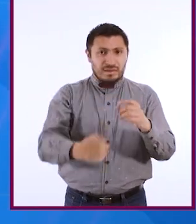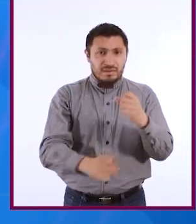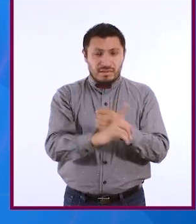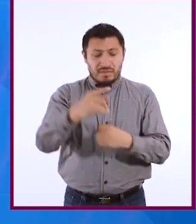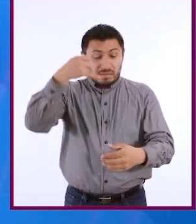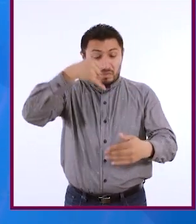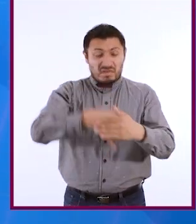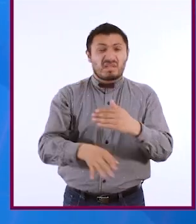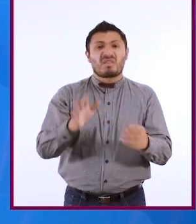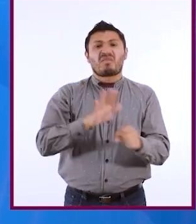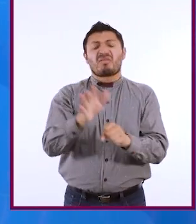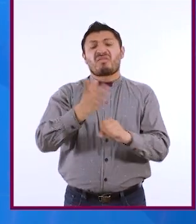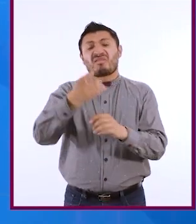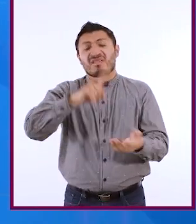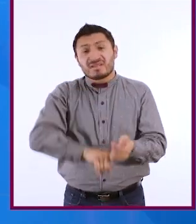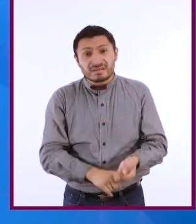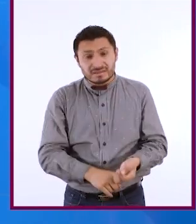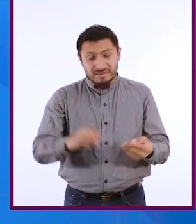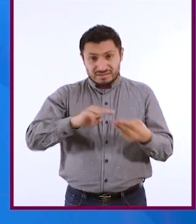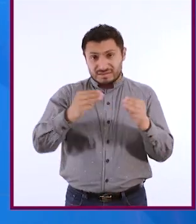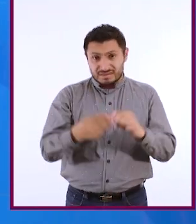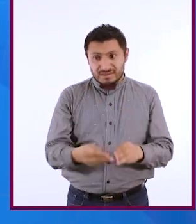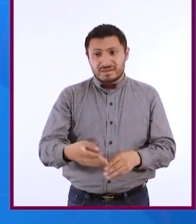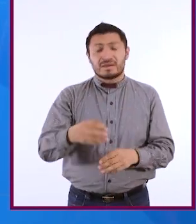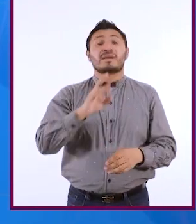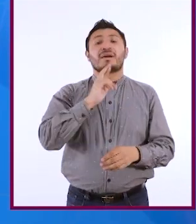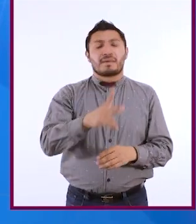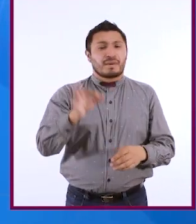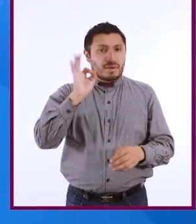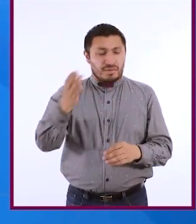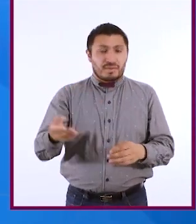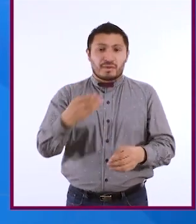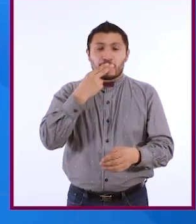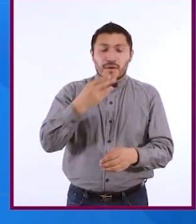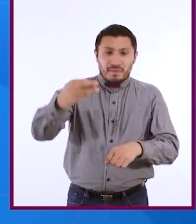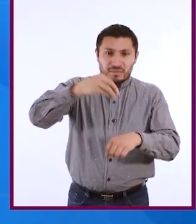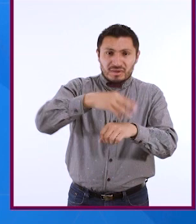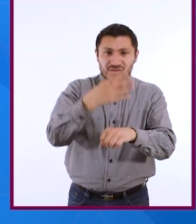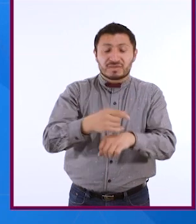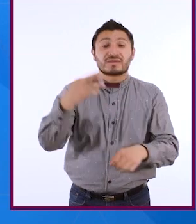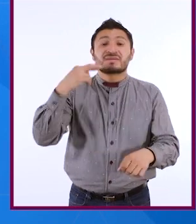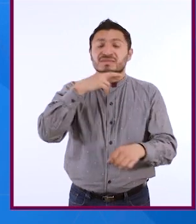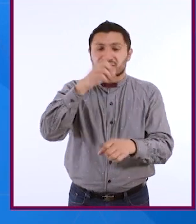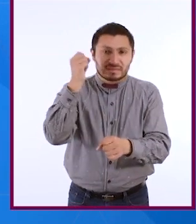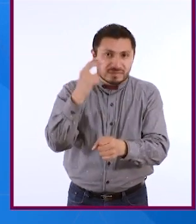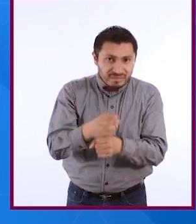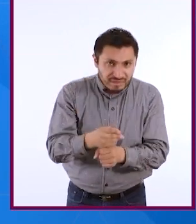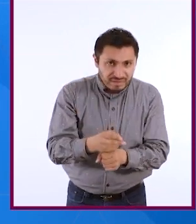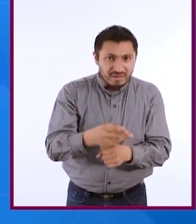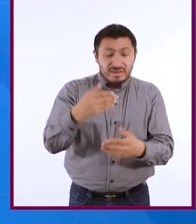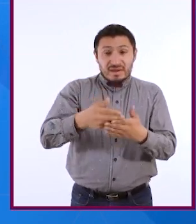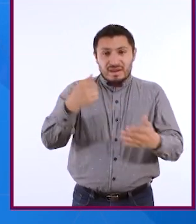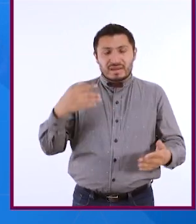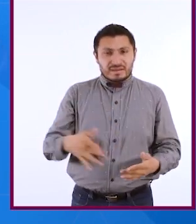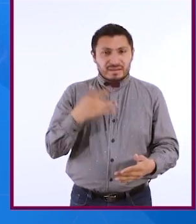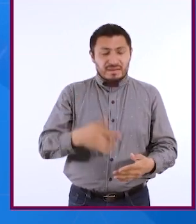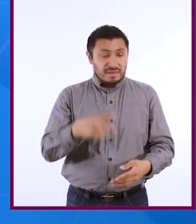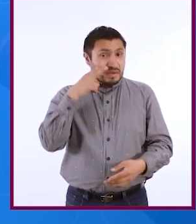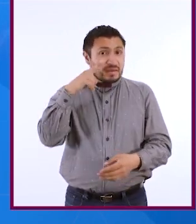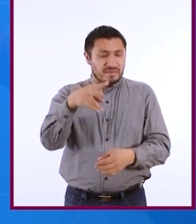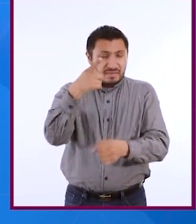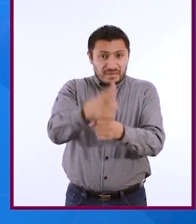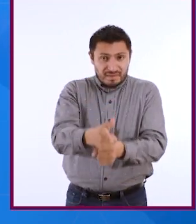problemas. Los métodos preventivos son más efectivos cuando se aplican temprano, antes de que los síntomas comiencen a manifestarse.